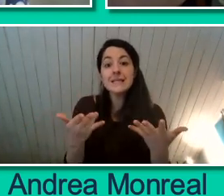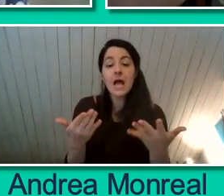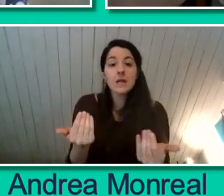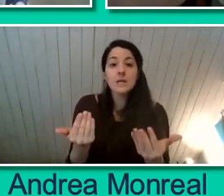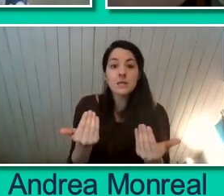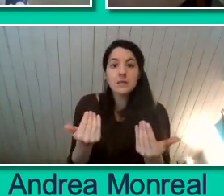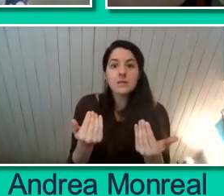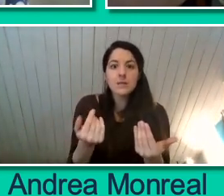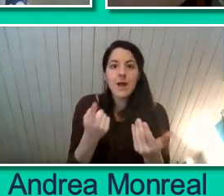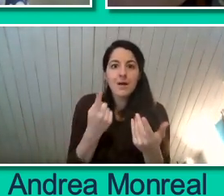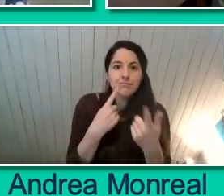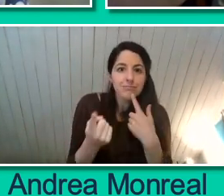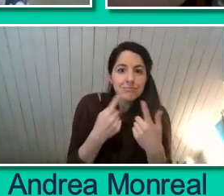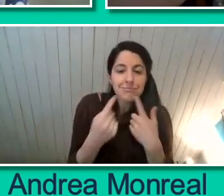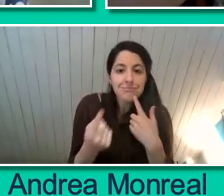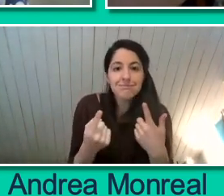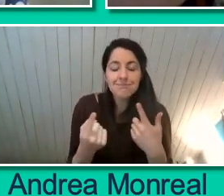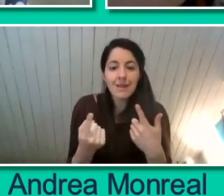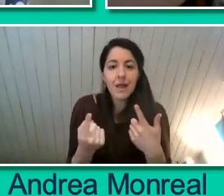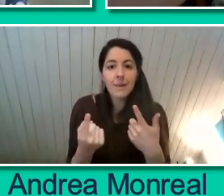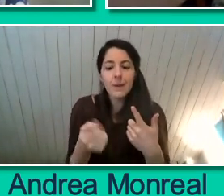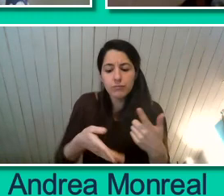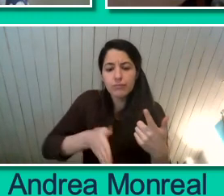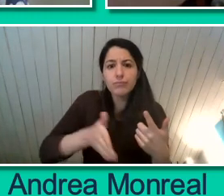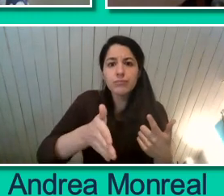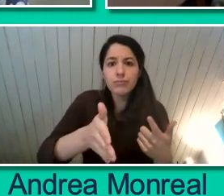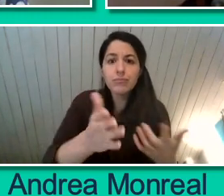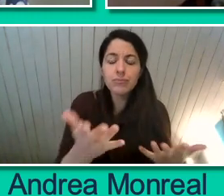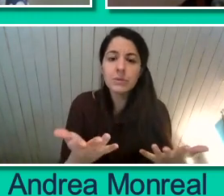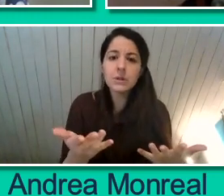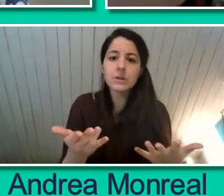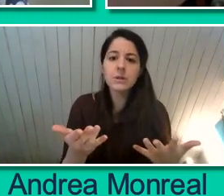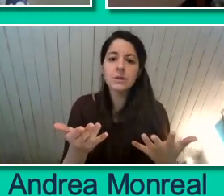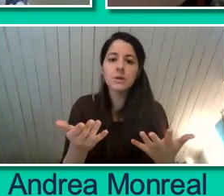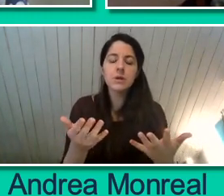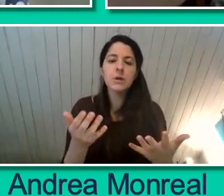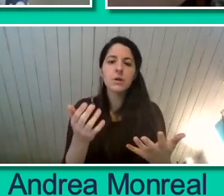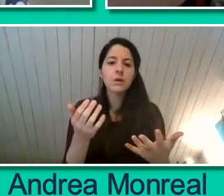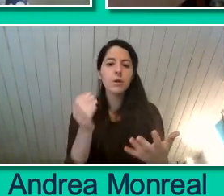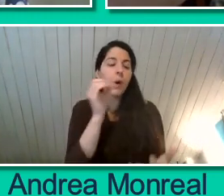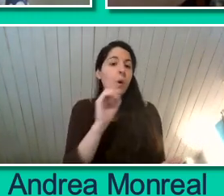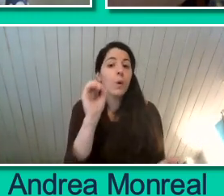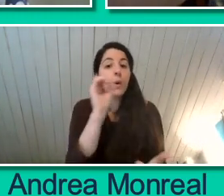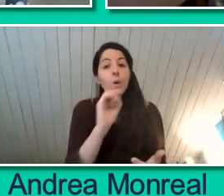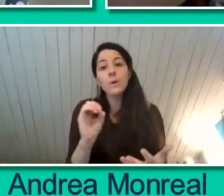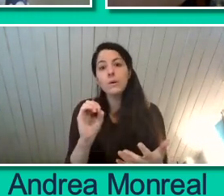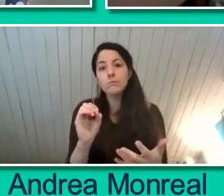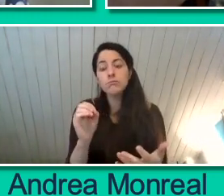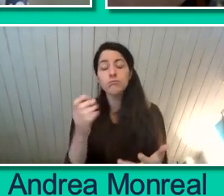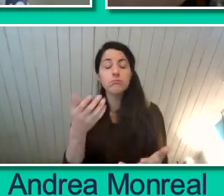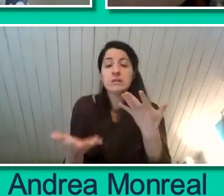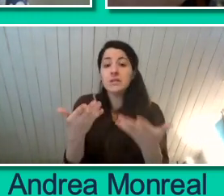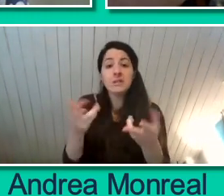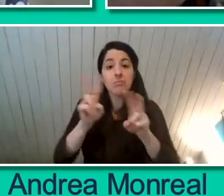de manera continua, quizás más bien tenga total tranquilidad. Entonces,